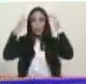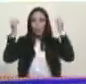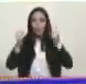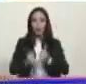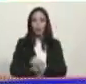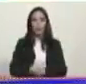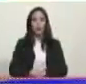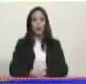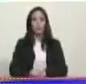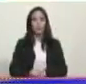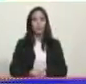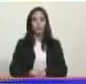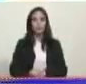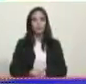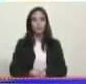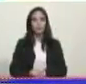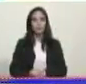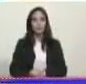Transportan ideas y valores.